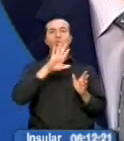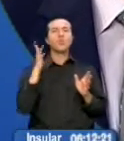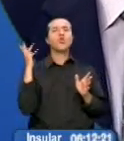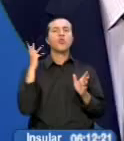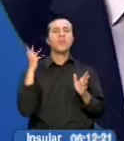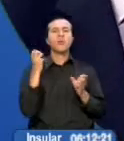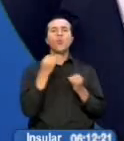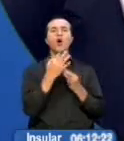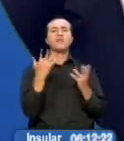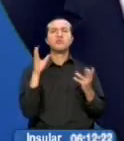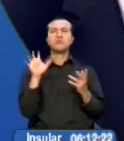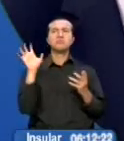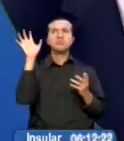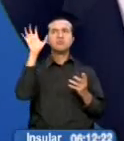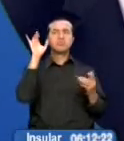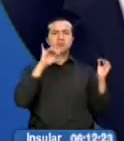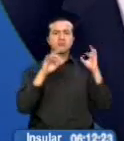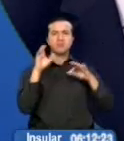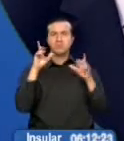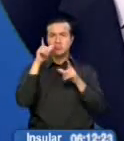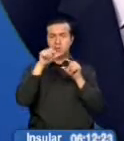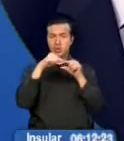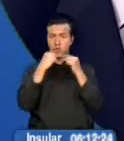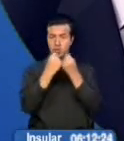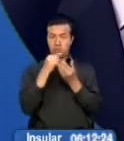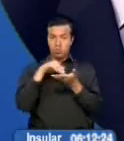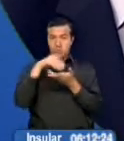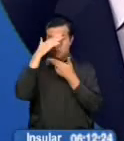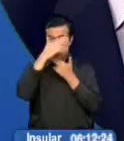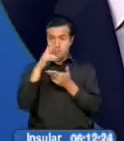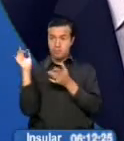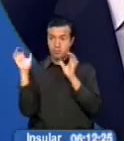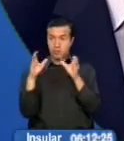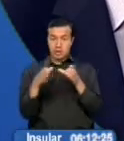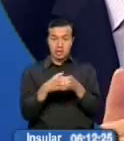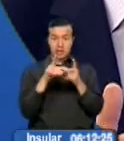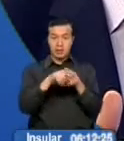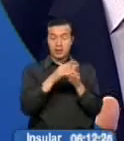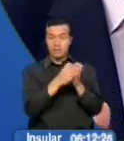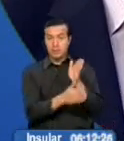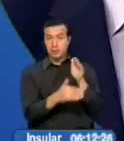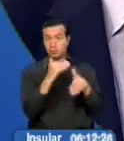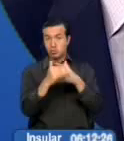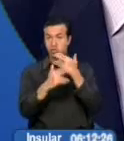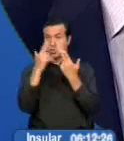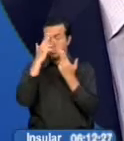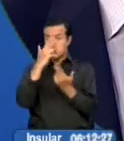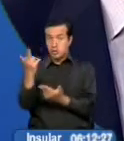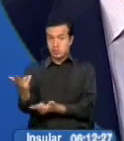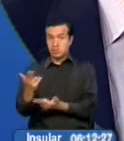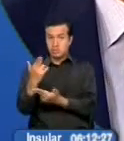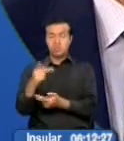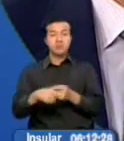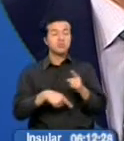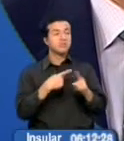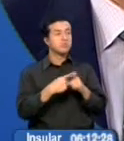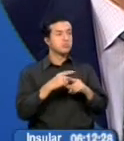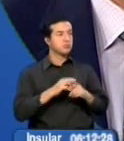estima que se va a concentrar a los miembros de la guerrilla y cuándo iniciaría el proceso de dejación de las armas?